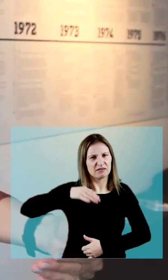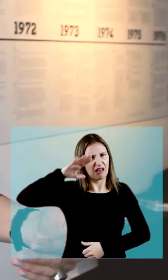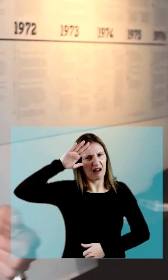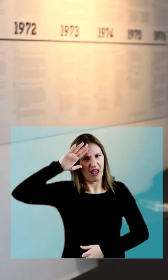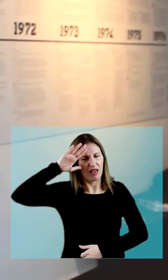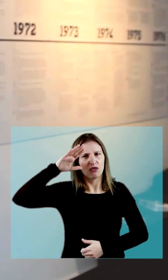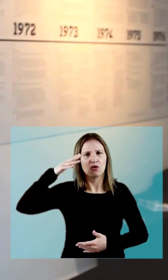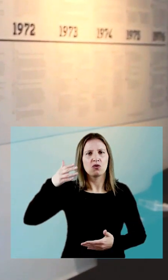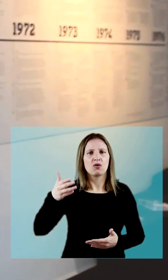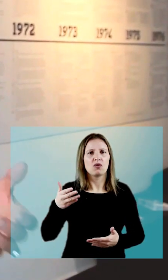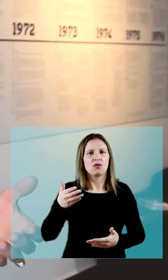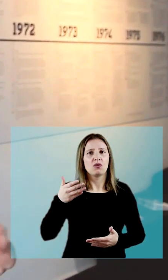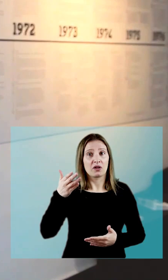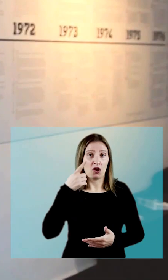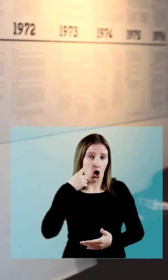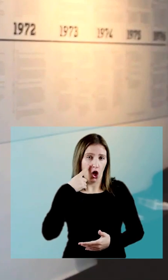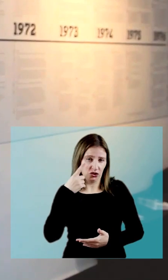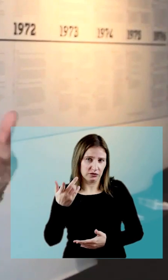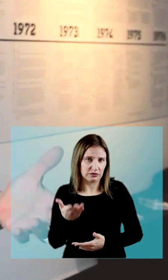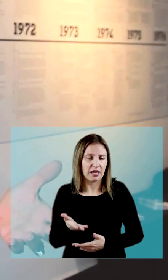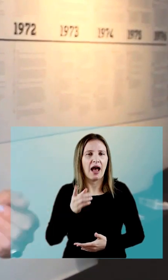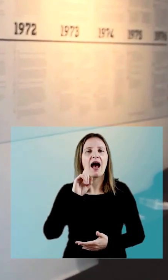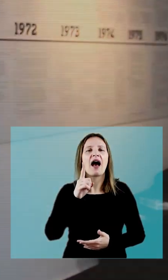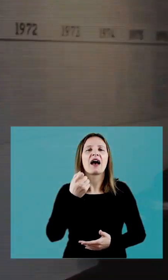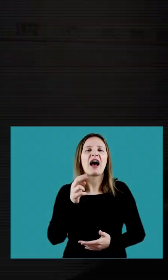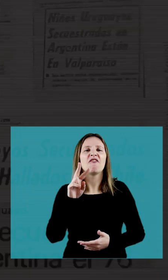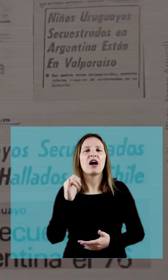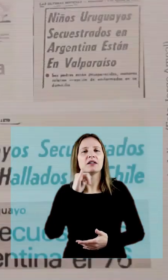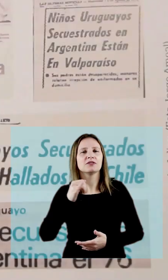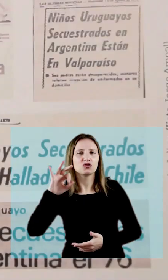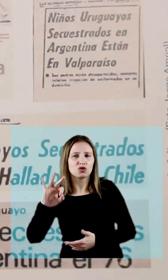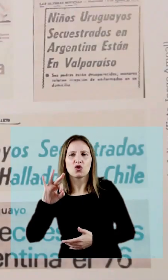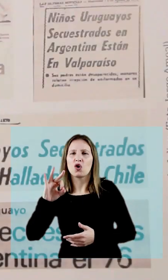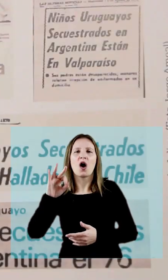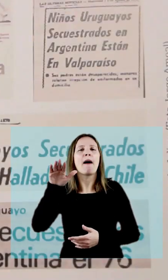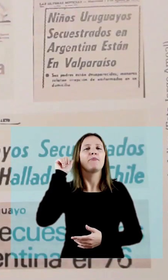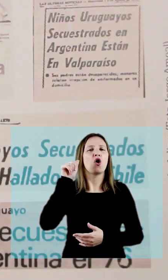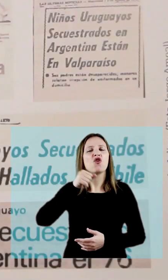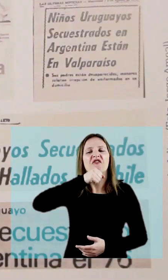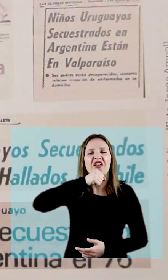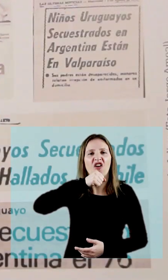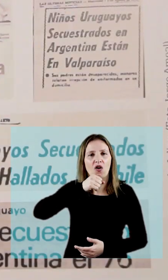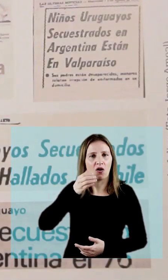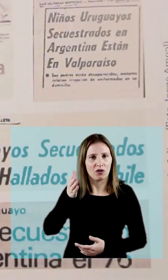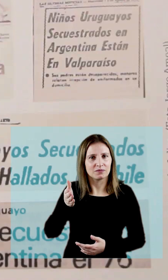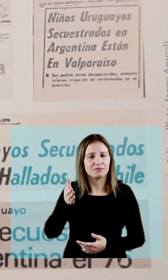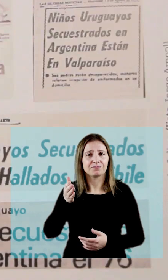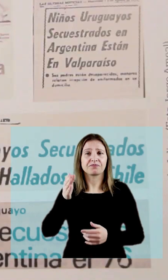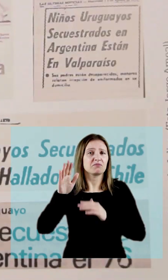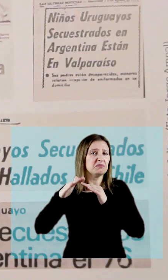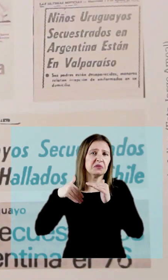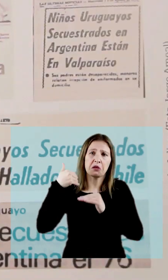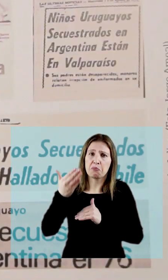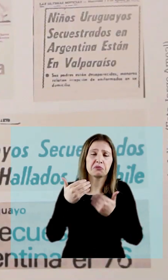que era muy próximo a Gabazo, le decían el viejo, y luego, tampoco sabemos por